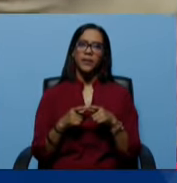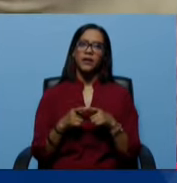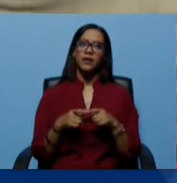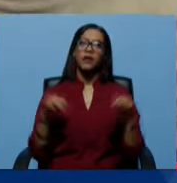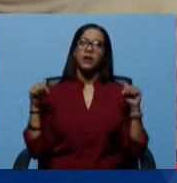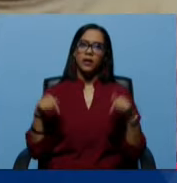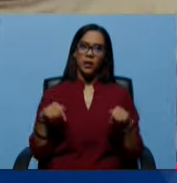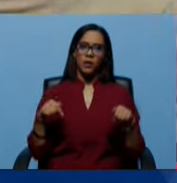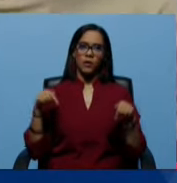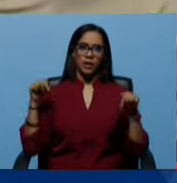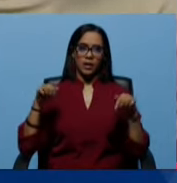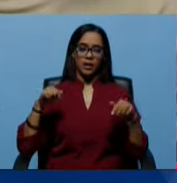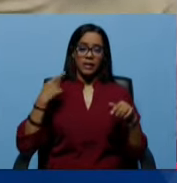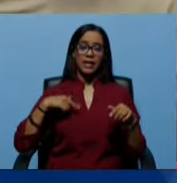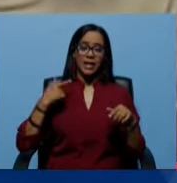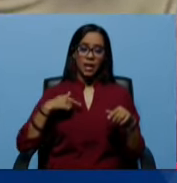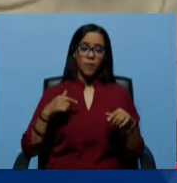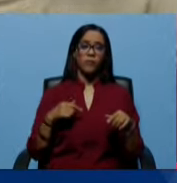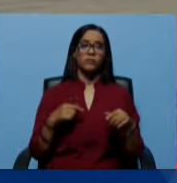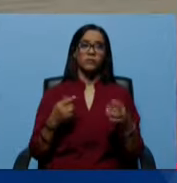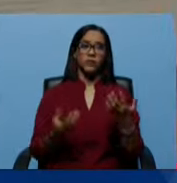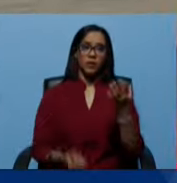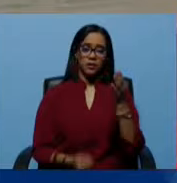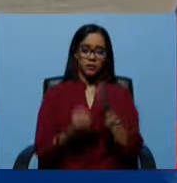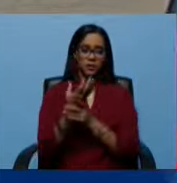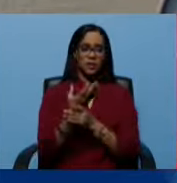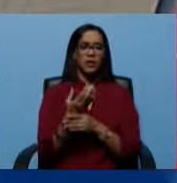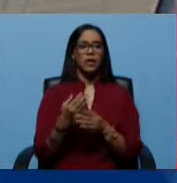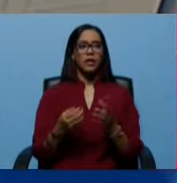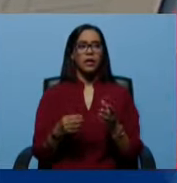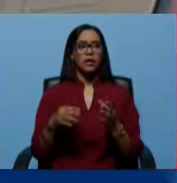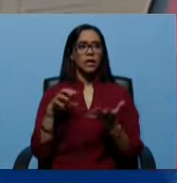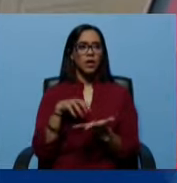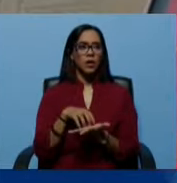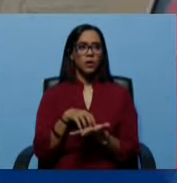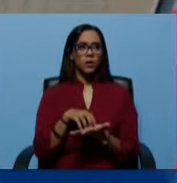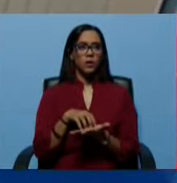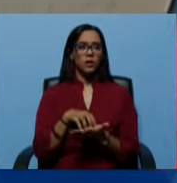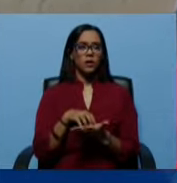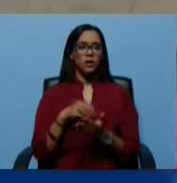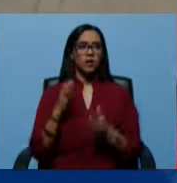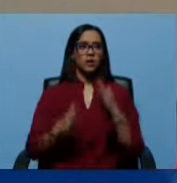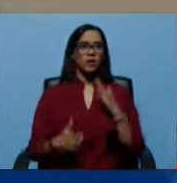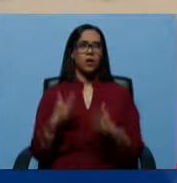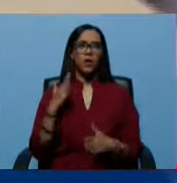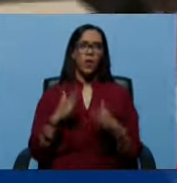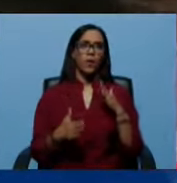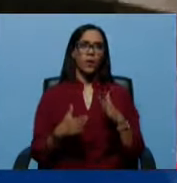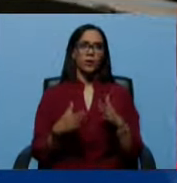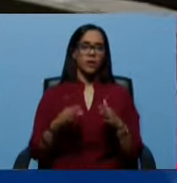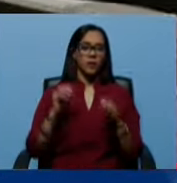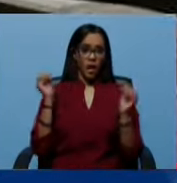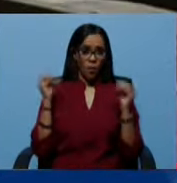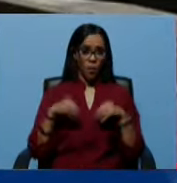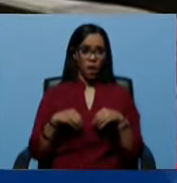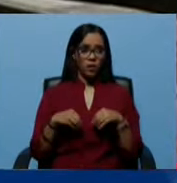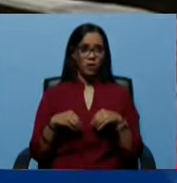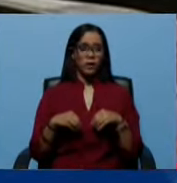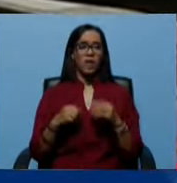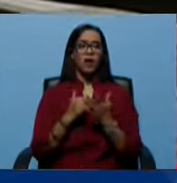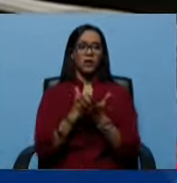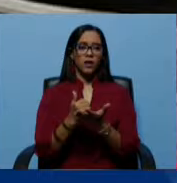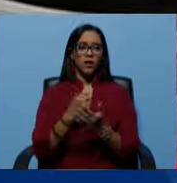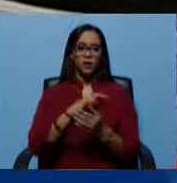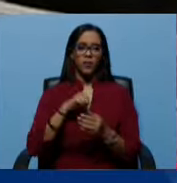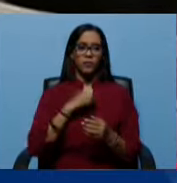aquí estemos inaugurando este meganúcleo de robótica, ¿de acuerdo?, que va a beneficiar a